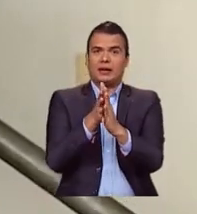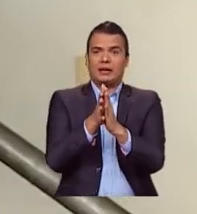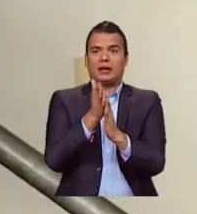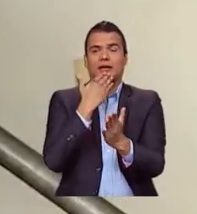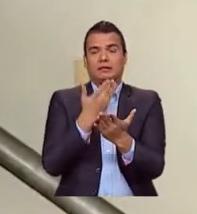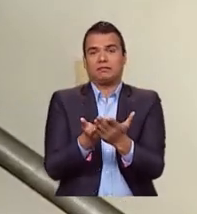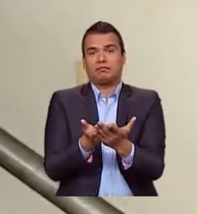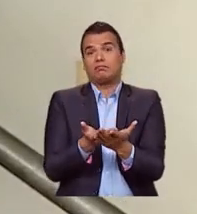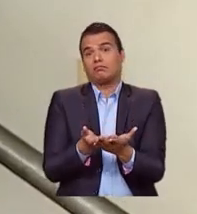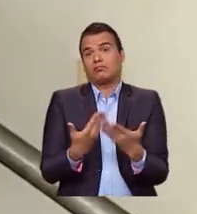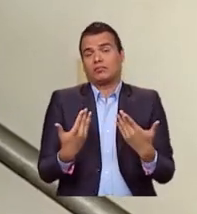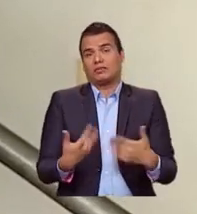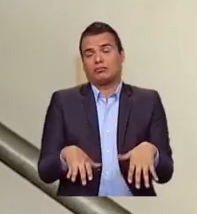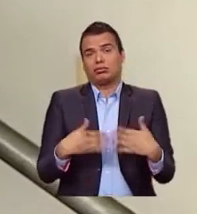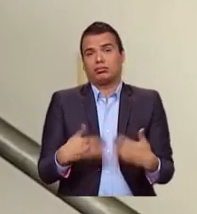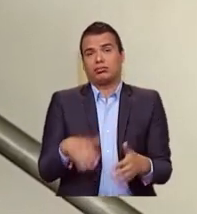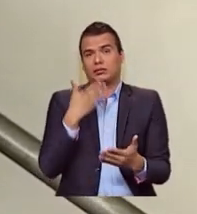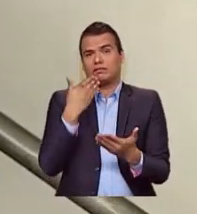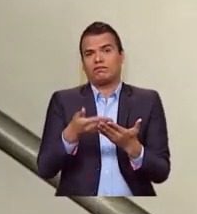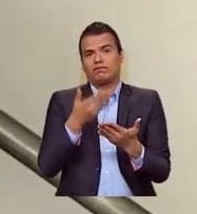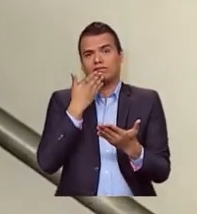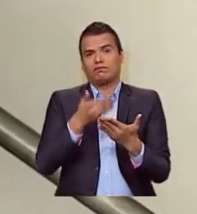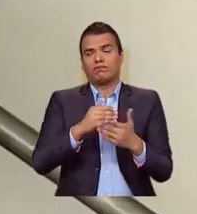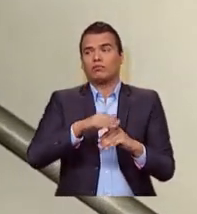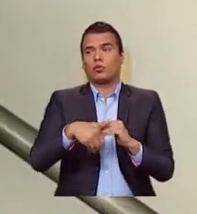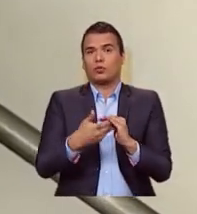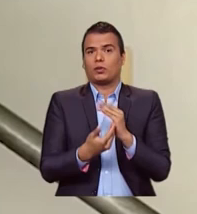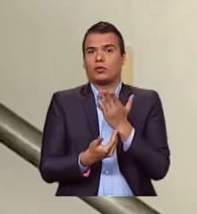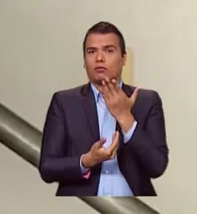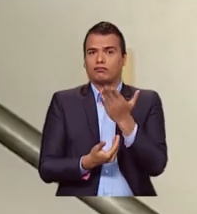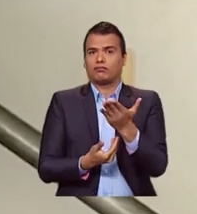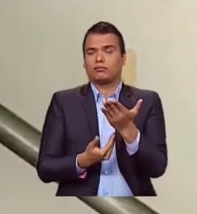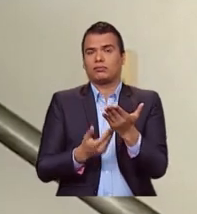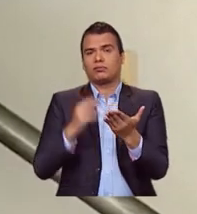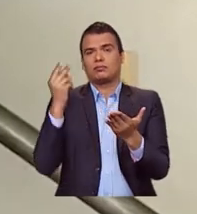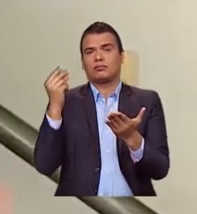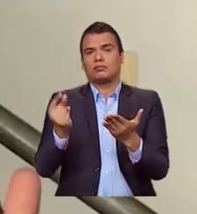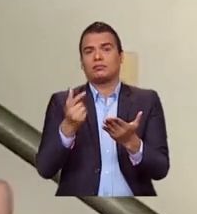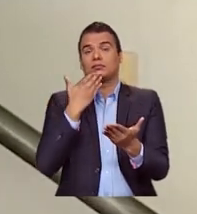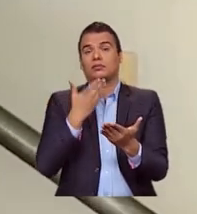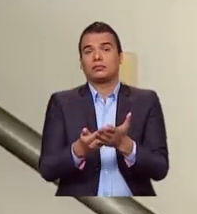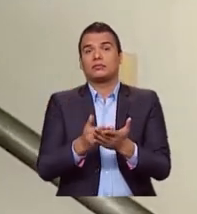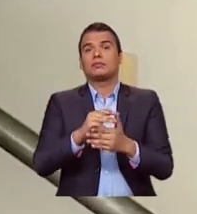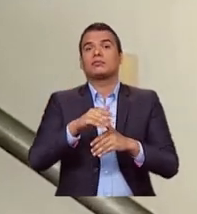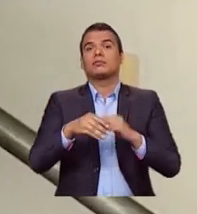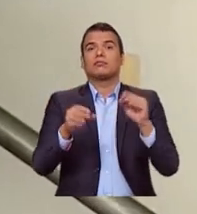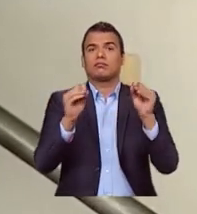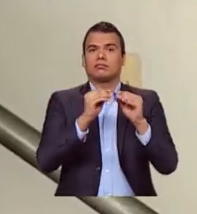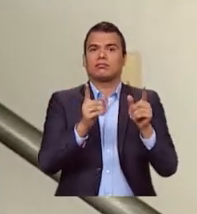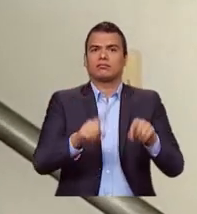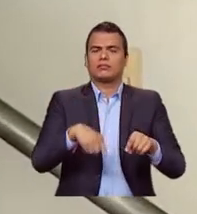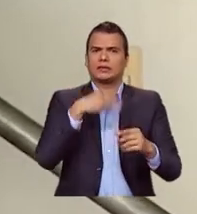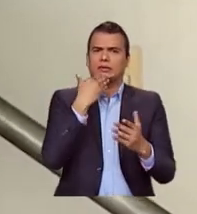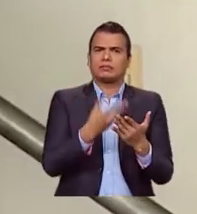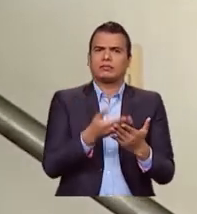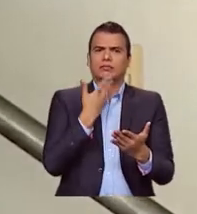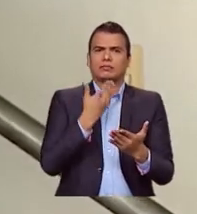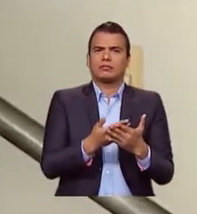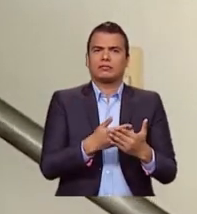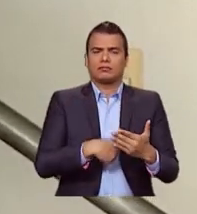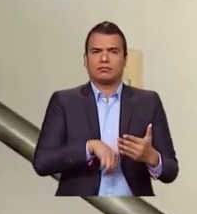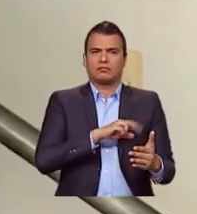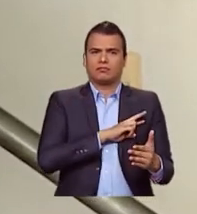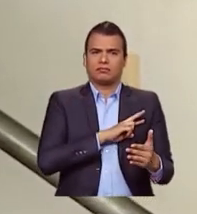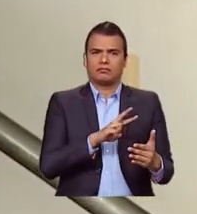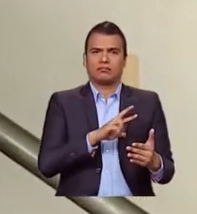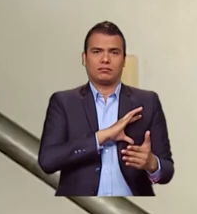verdad, agradecido siempre con usted, Jaime. Agradecido, muy, muy agradecido con el Valle del Cauca,